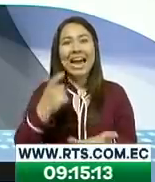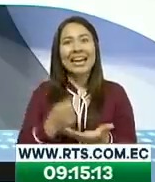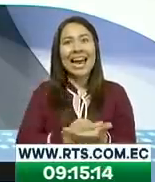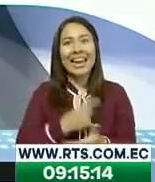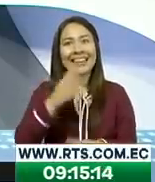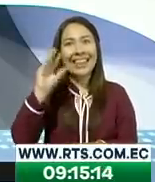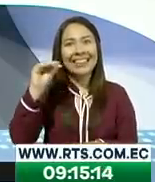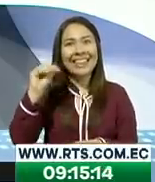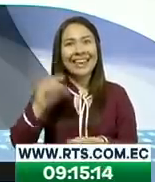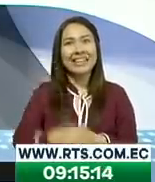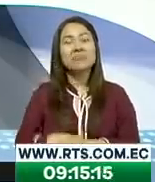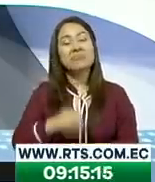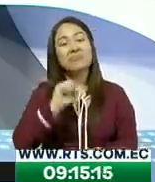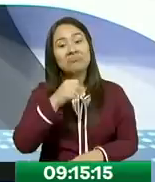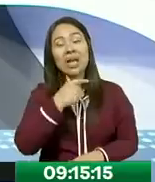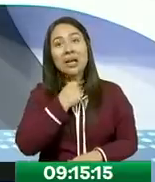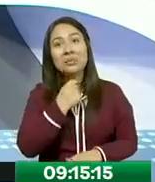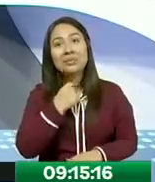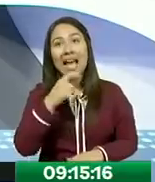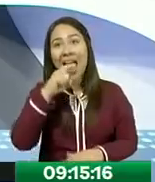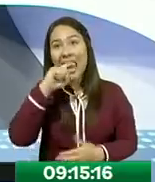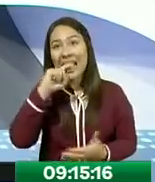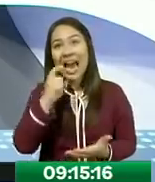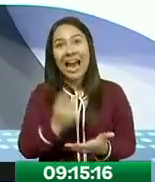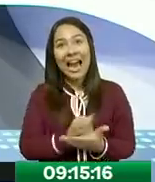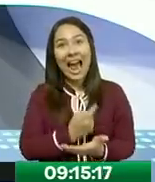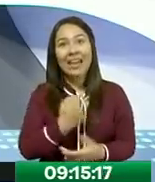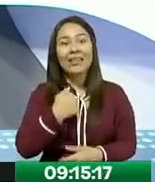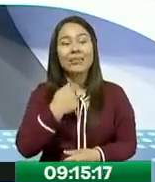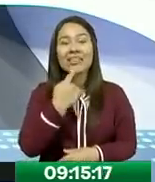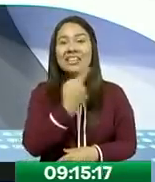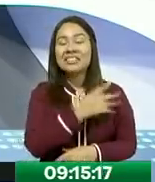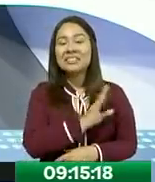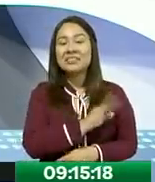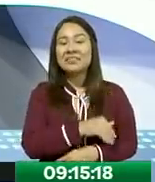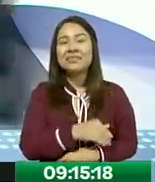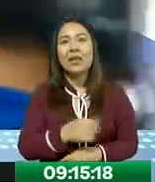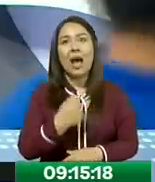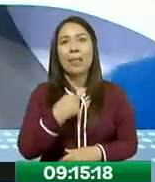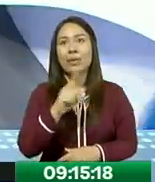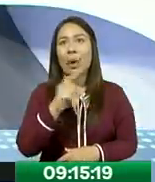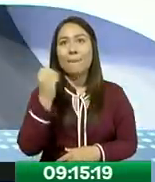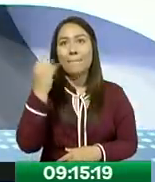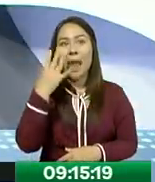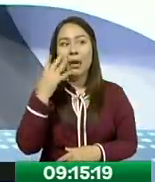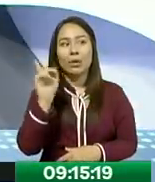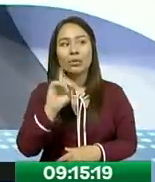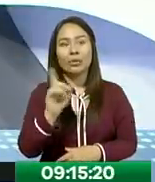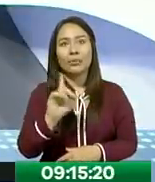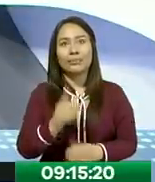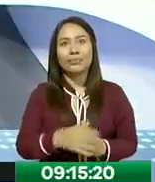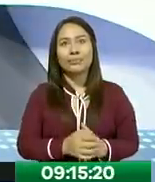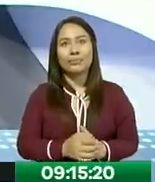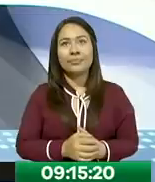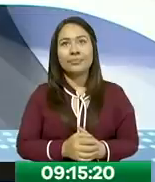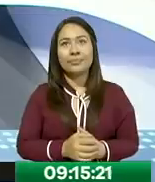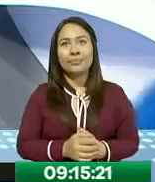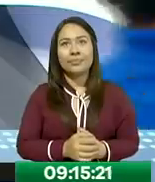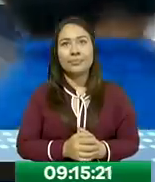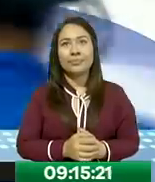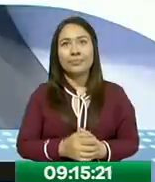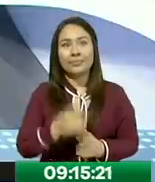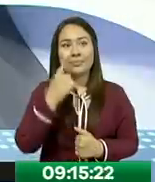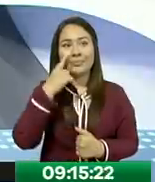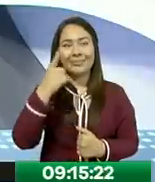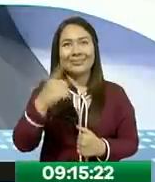¿Y? ¿En serio? No, en serio le digo. A mí no me gusta la carne blanca del pavo. Oye, oye, tomo al